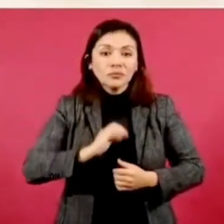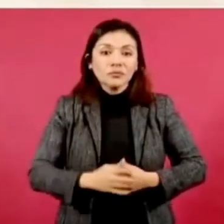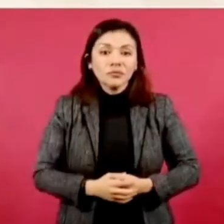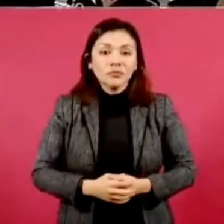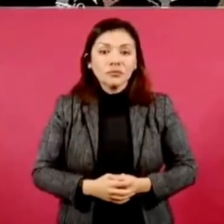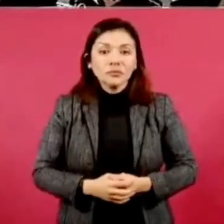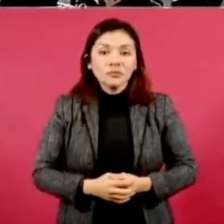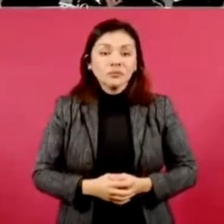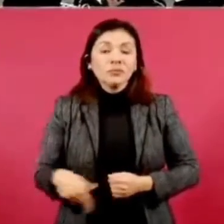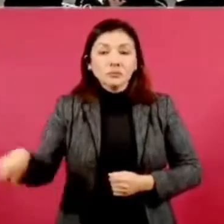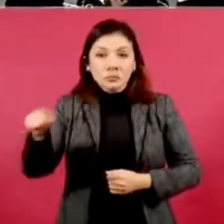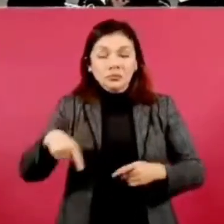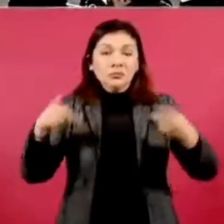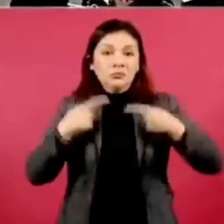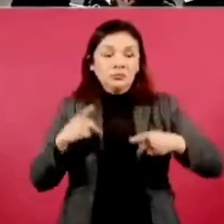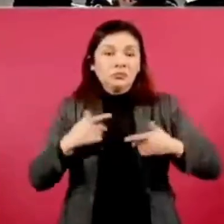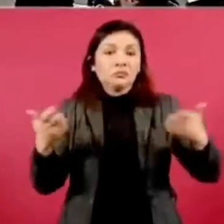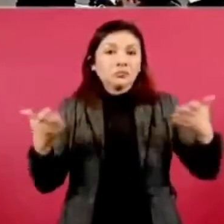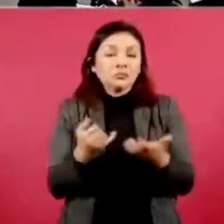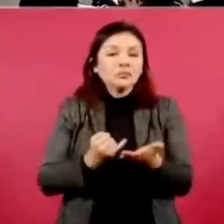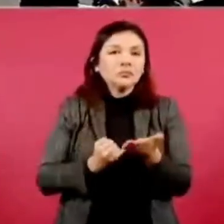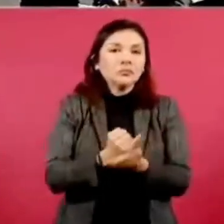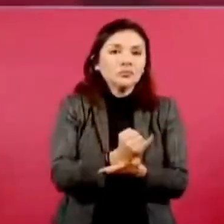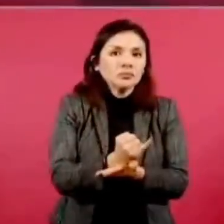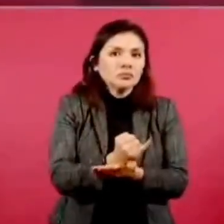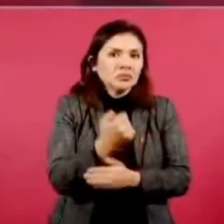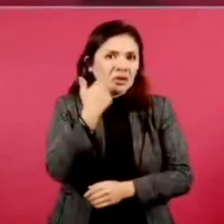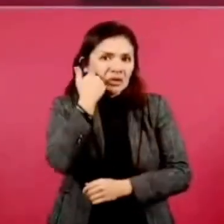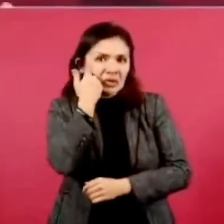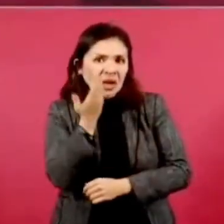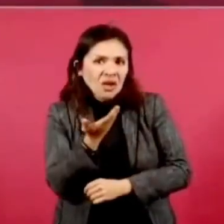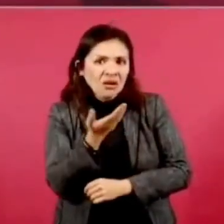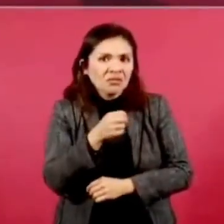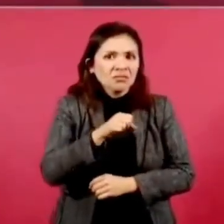Va a decidir si quiere